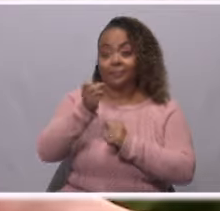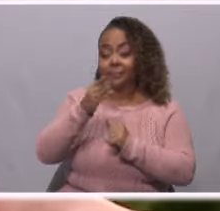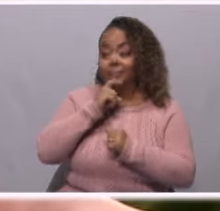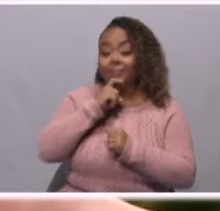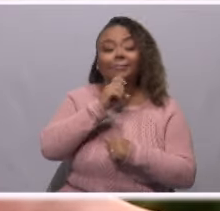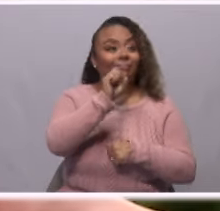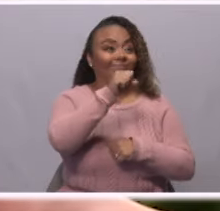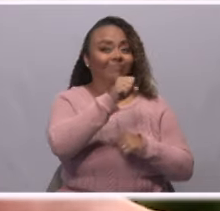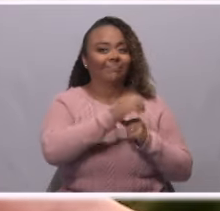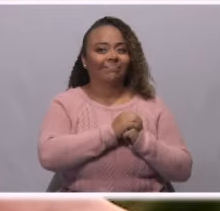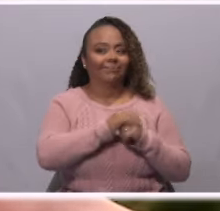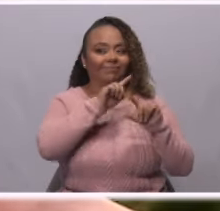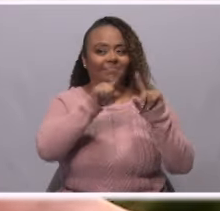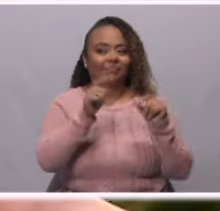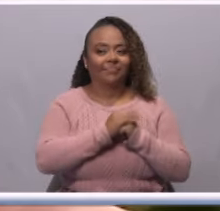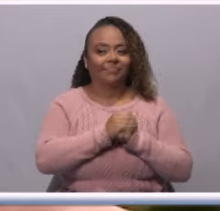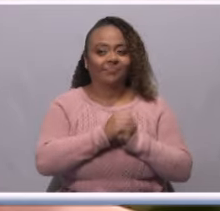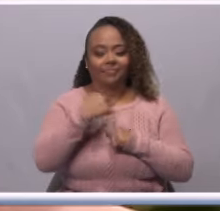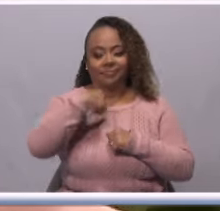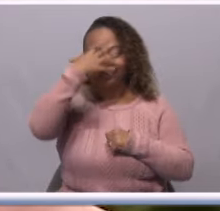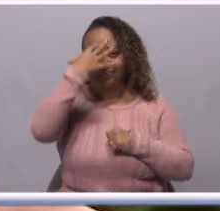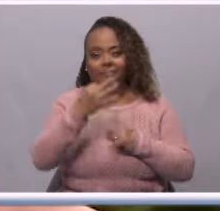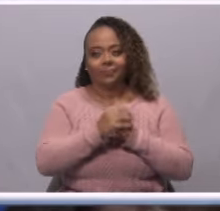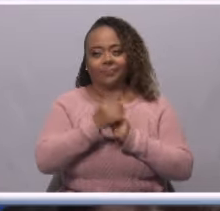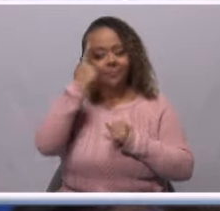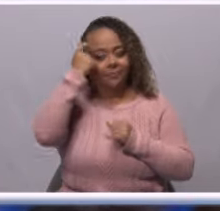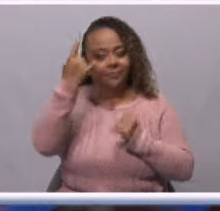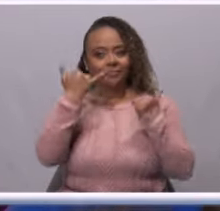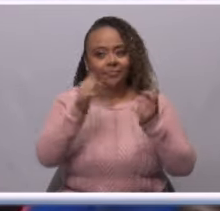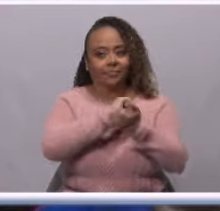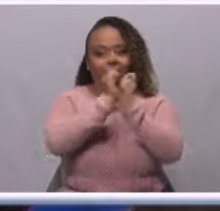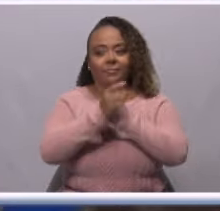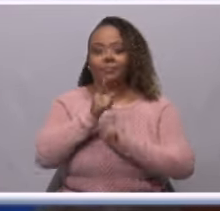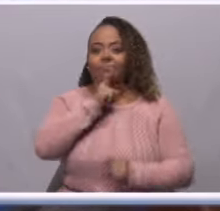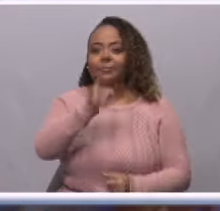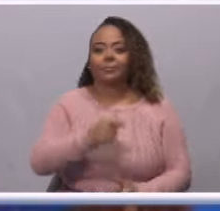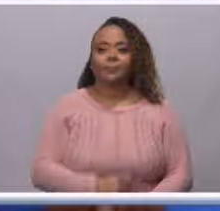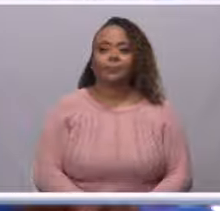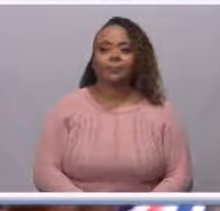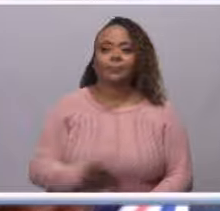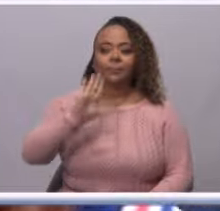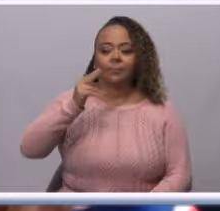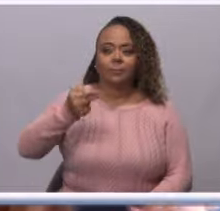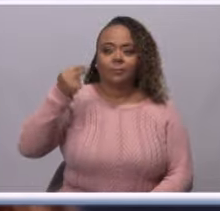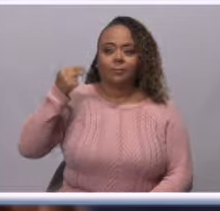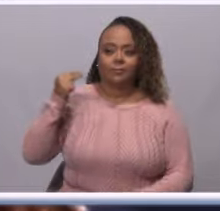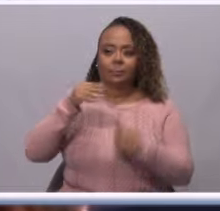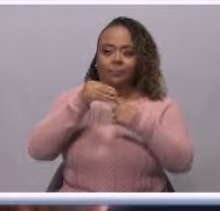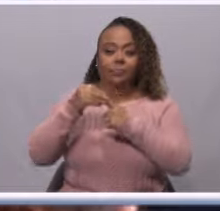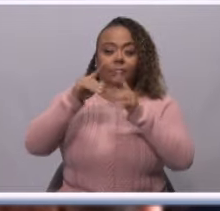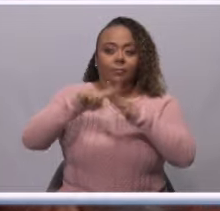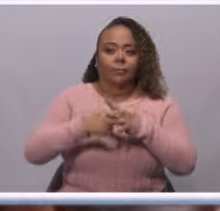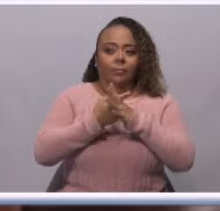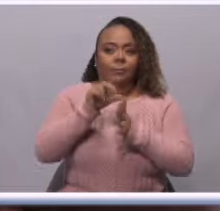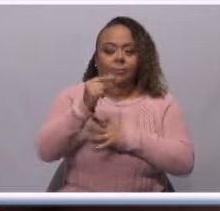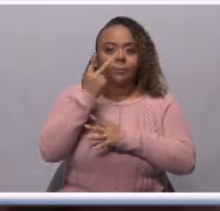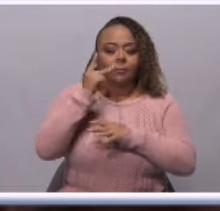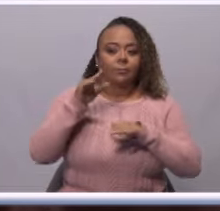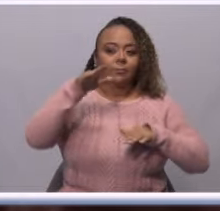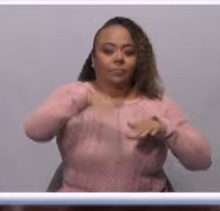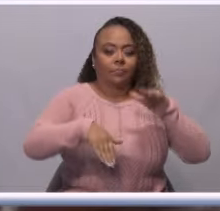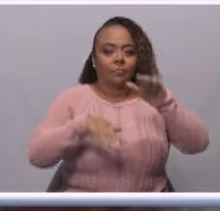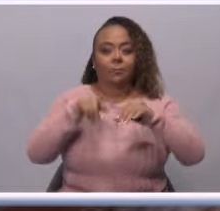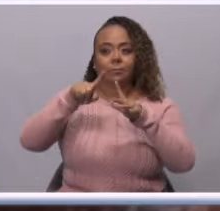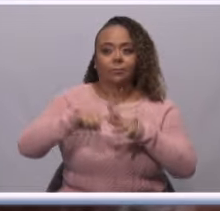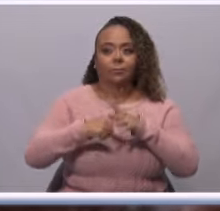es, pero creo que lo que era un sueño ahorita se está convirtiendo en realidad. Su historia es particular porque en un inicio no se veía en natación, sino que